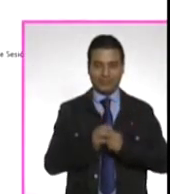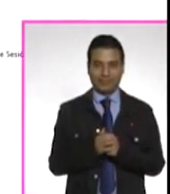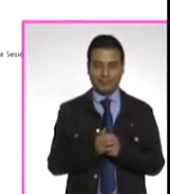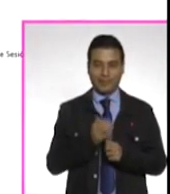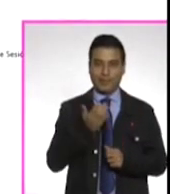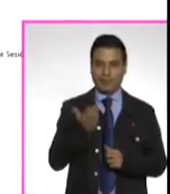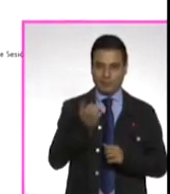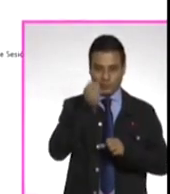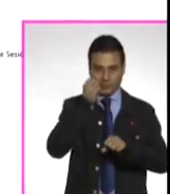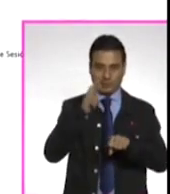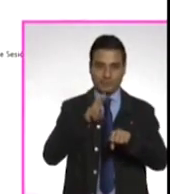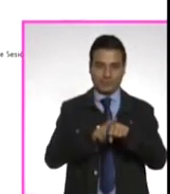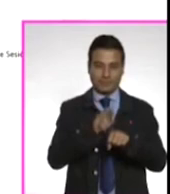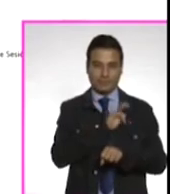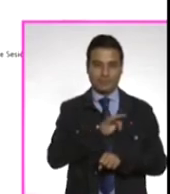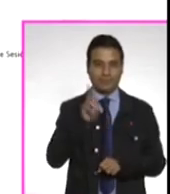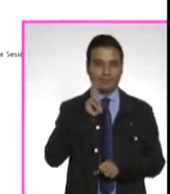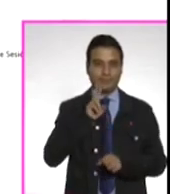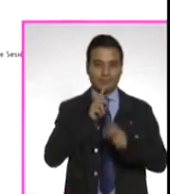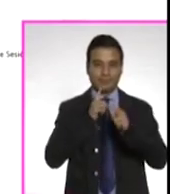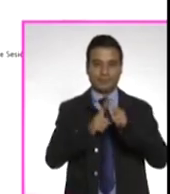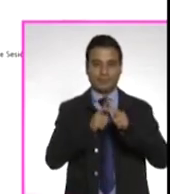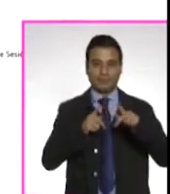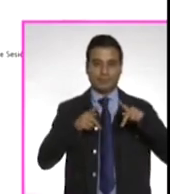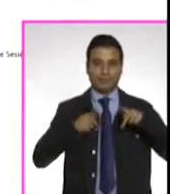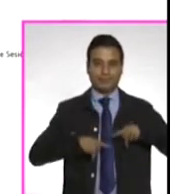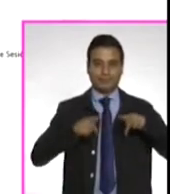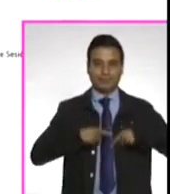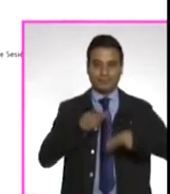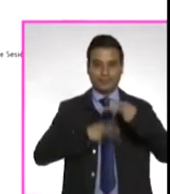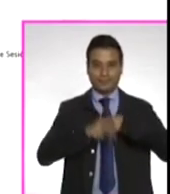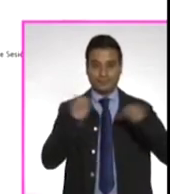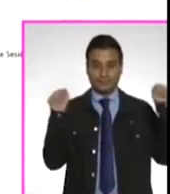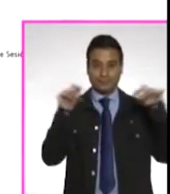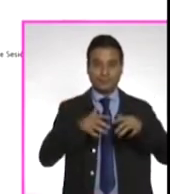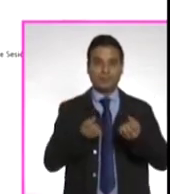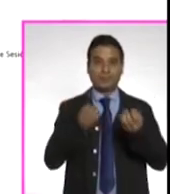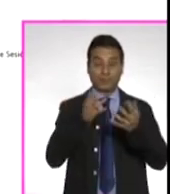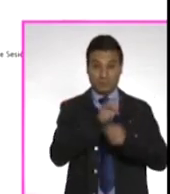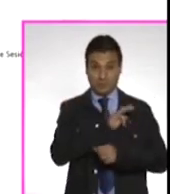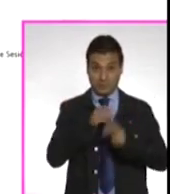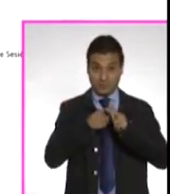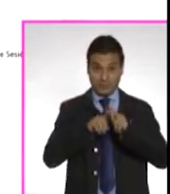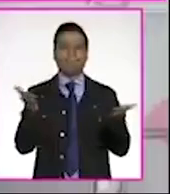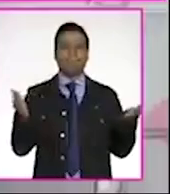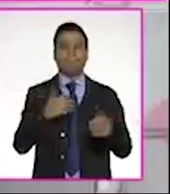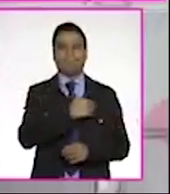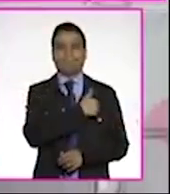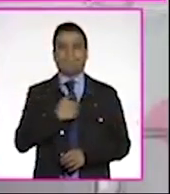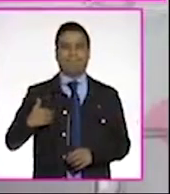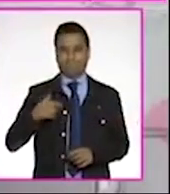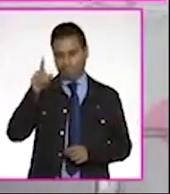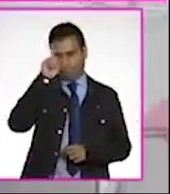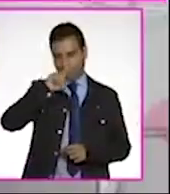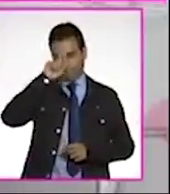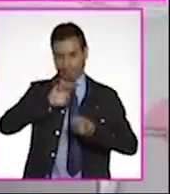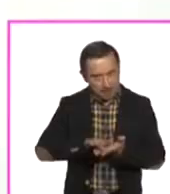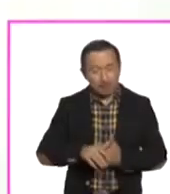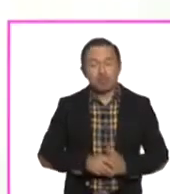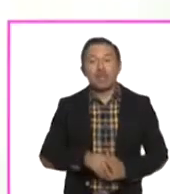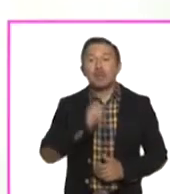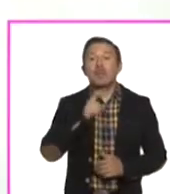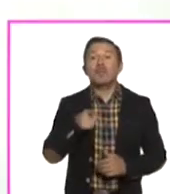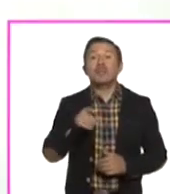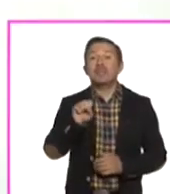extraordinaria ampliar la suspensión de plazos y términos relacionados con la atención de los procedimientos administrativos. Este nuevo acuerdo determina